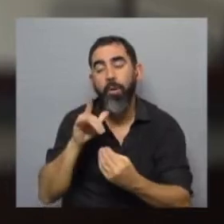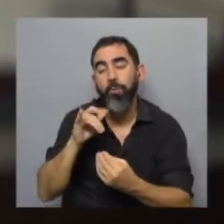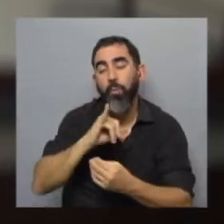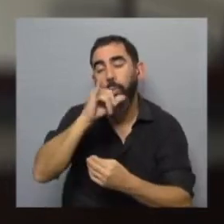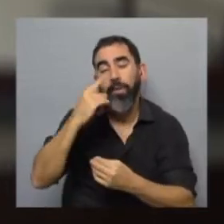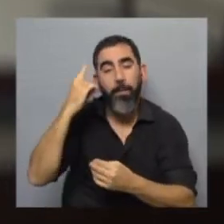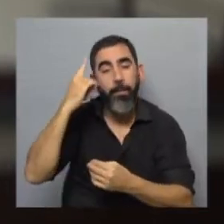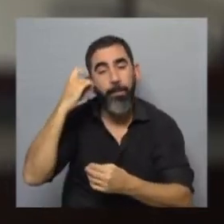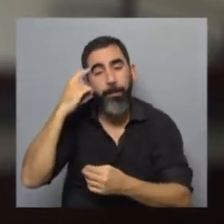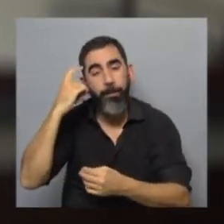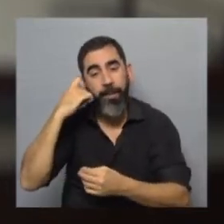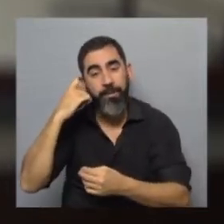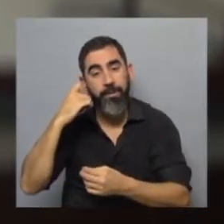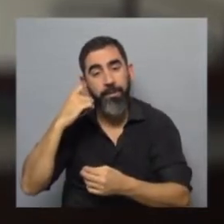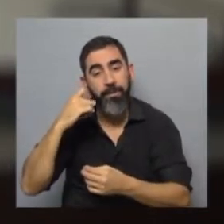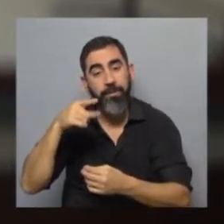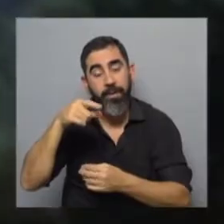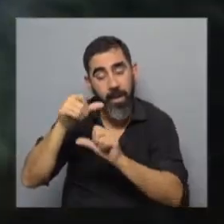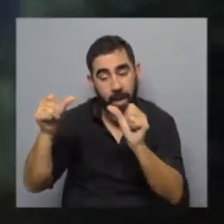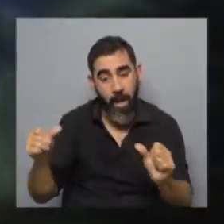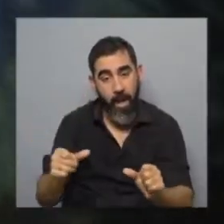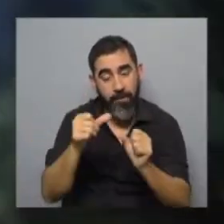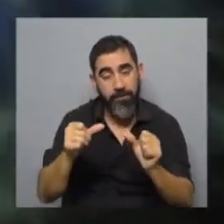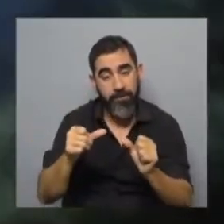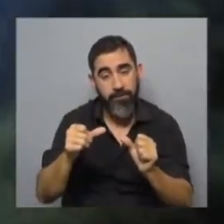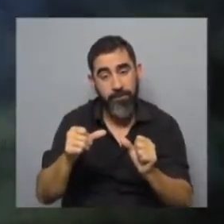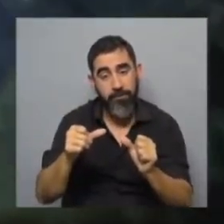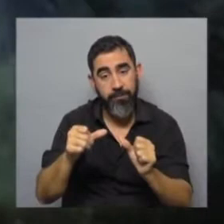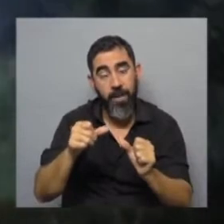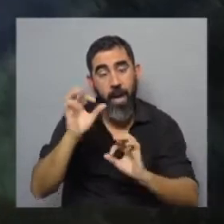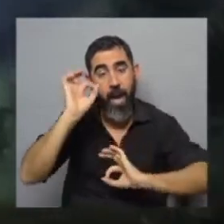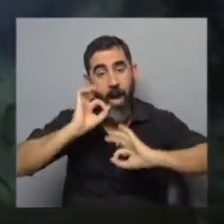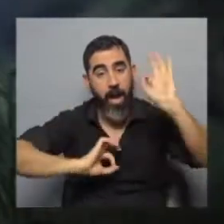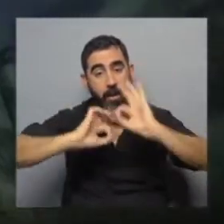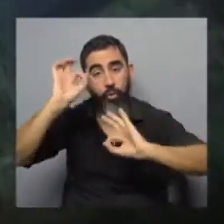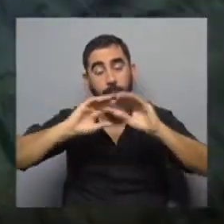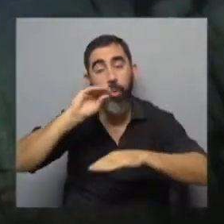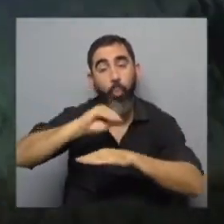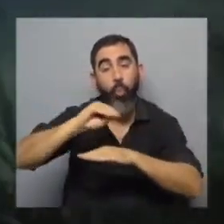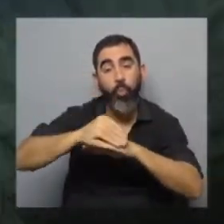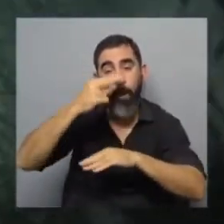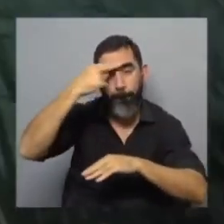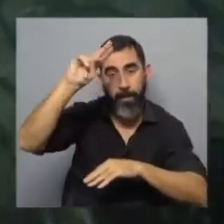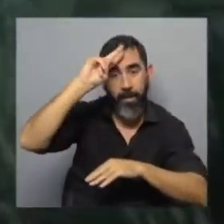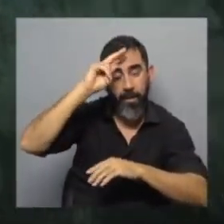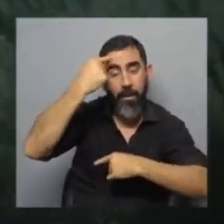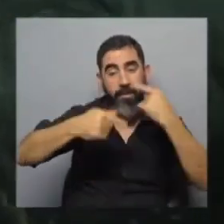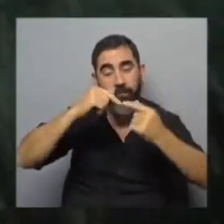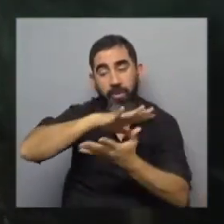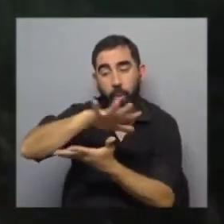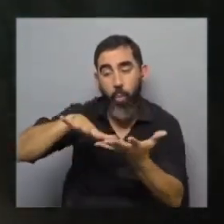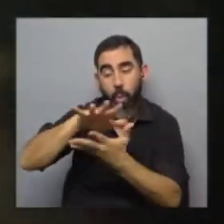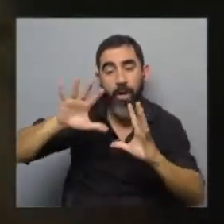la experiencia de llevar la astronomía cultural mexicana a distintos